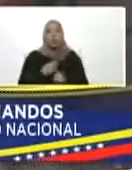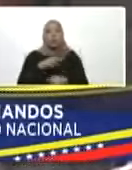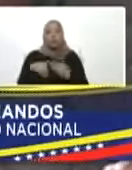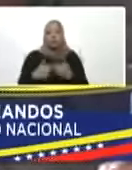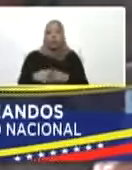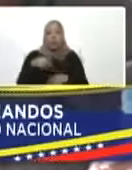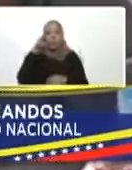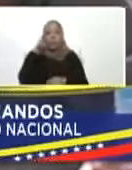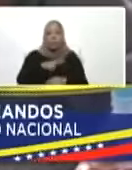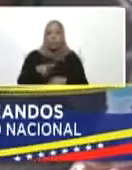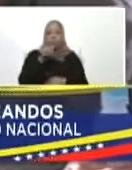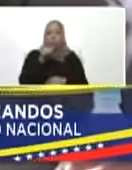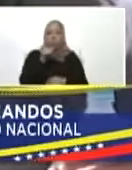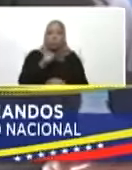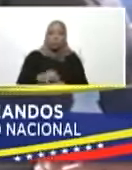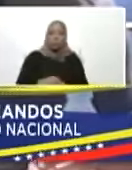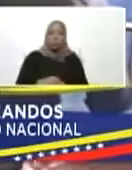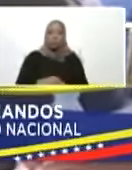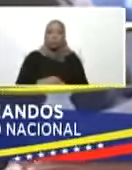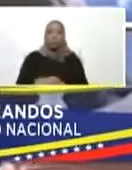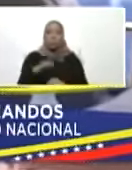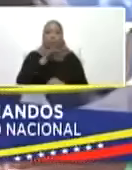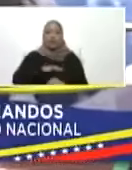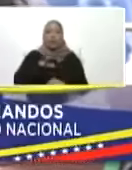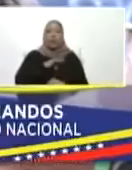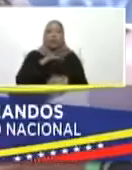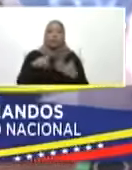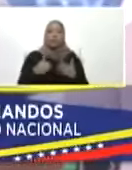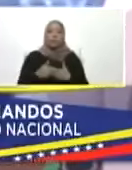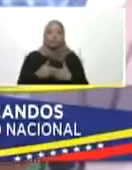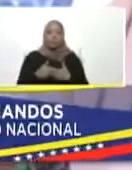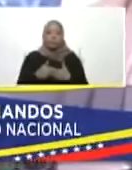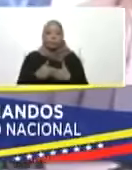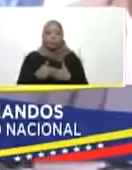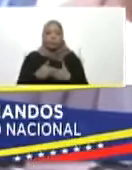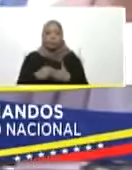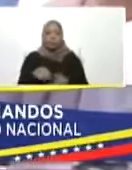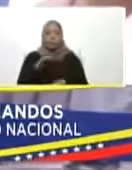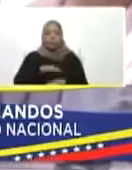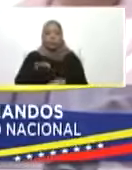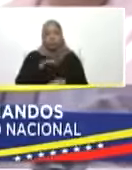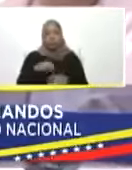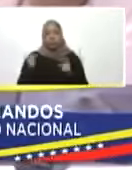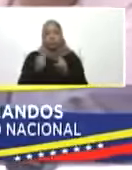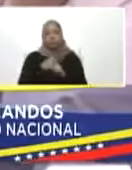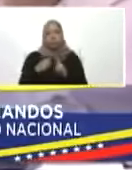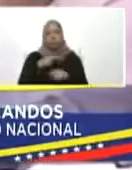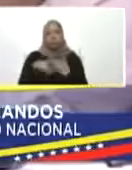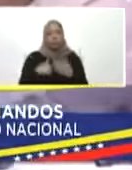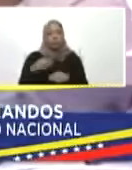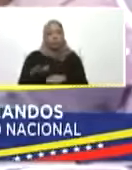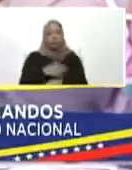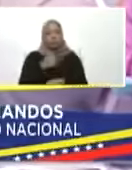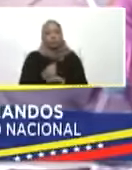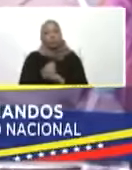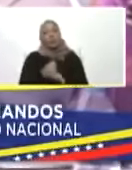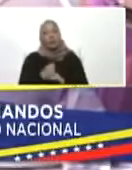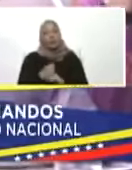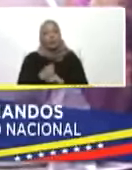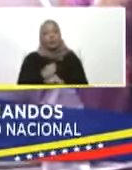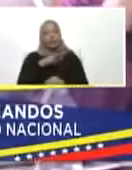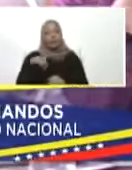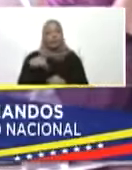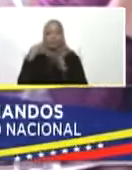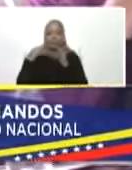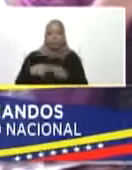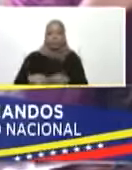la victoria de Venezuela contra el COVID-19. Pero esta batalla, presidente, que será principalmente esta batalla electoral, que será una